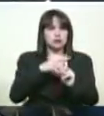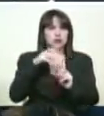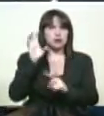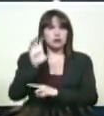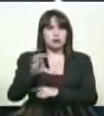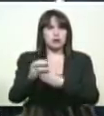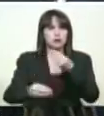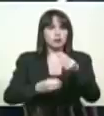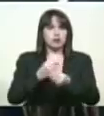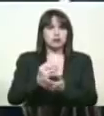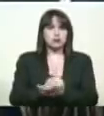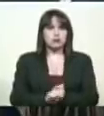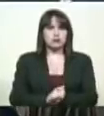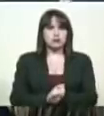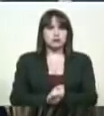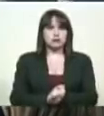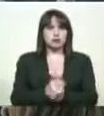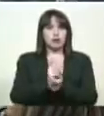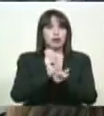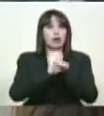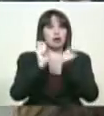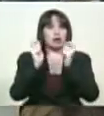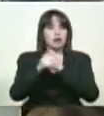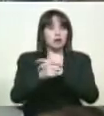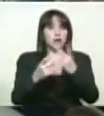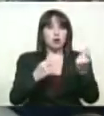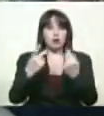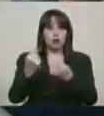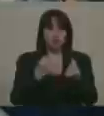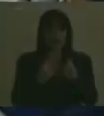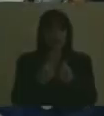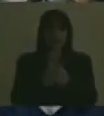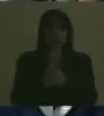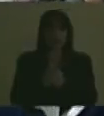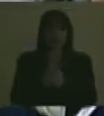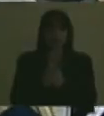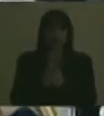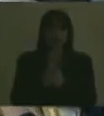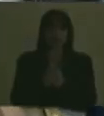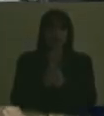ser las transformaciones económicas que vamos a vivir